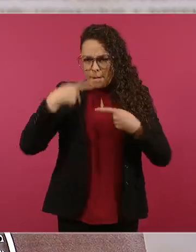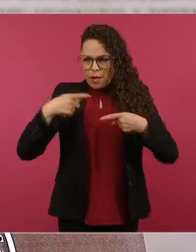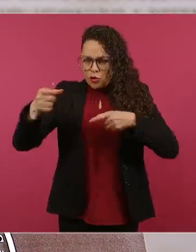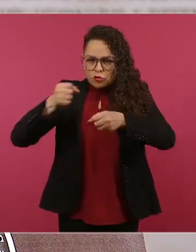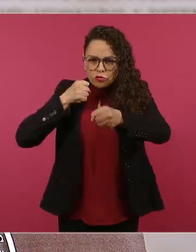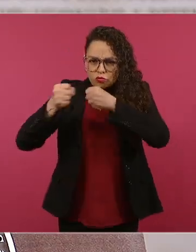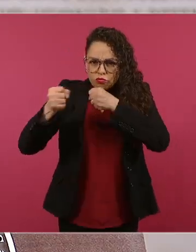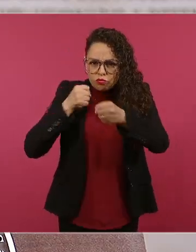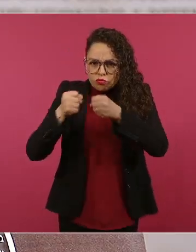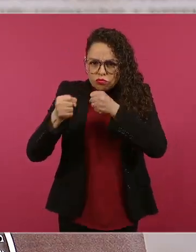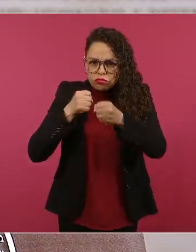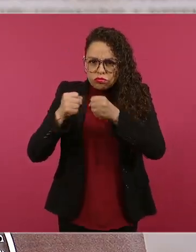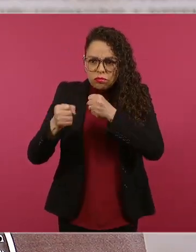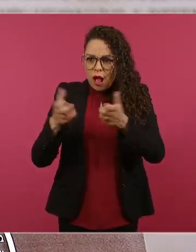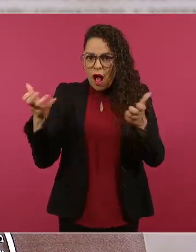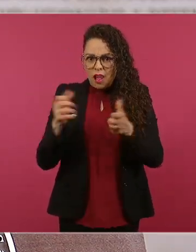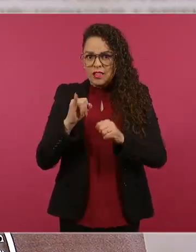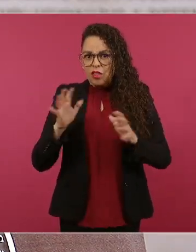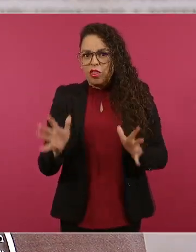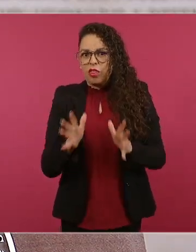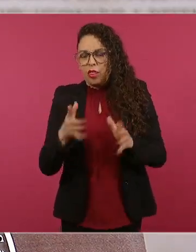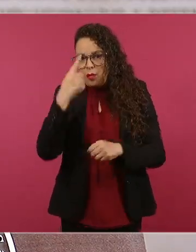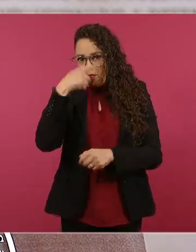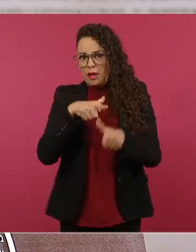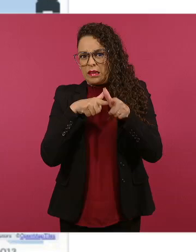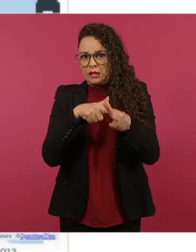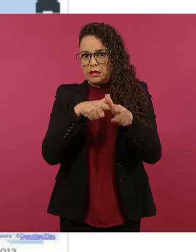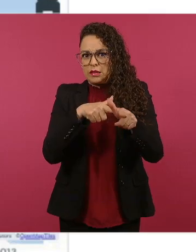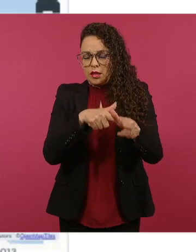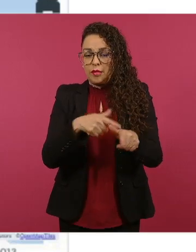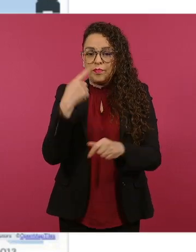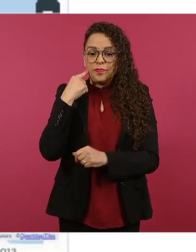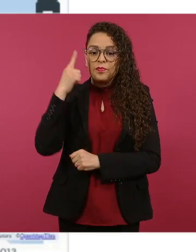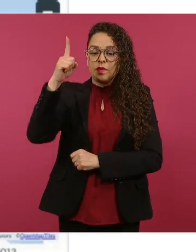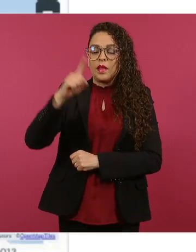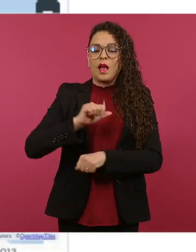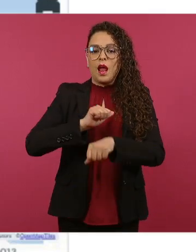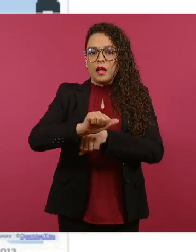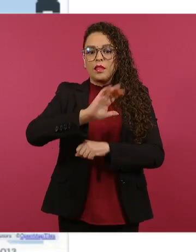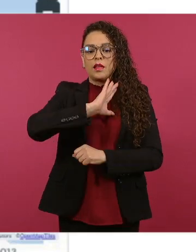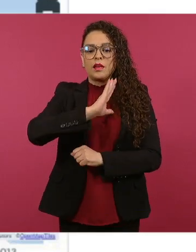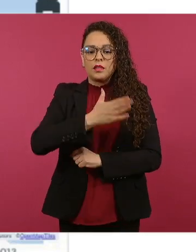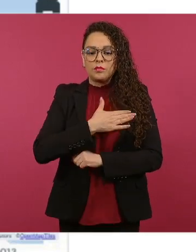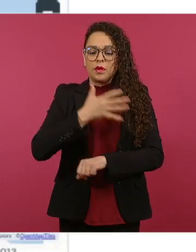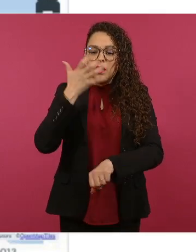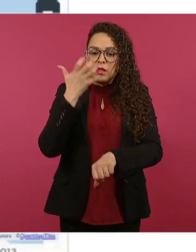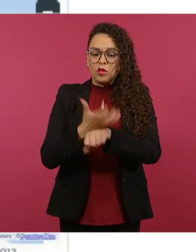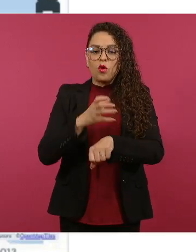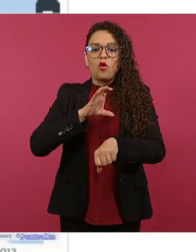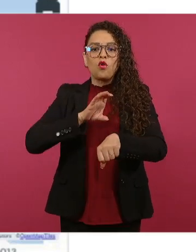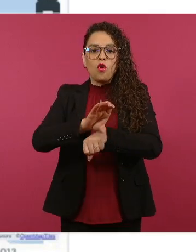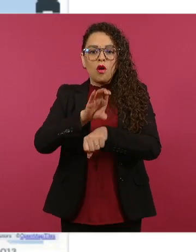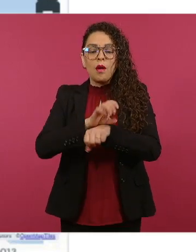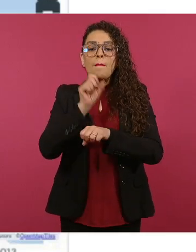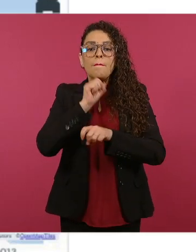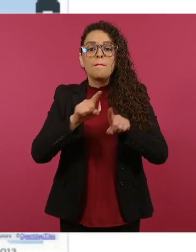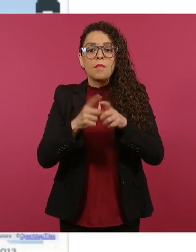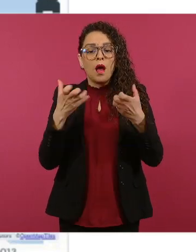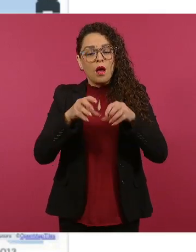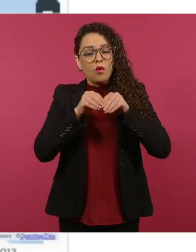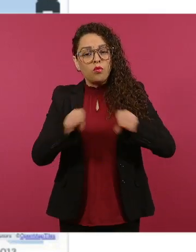impulsaron la tendencia, otras cuentas publicaron desde Argentina, España, Estados Unidos y Colombia. Más